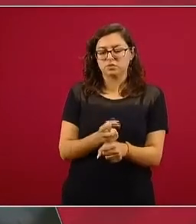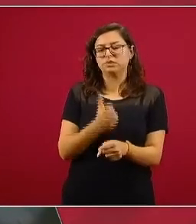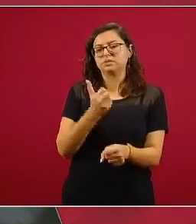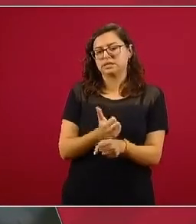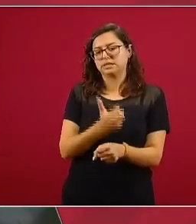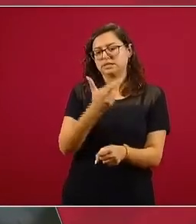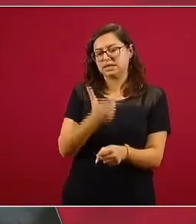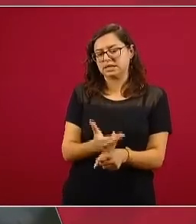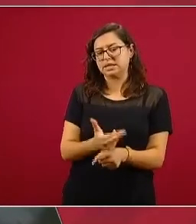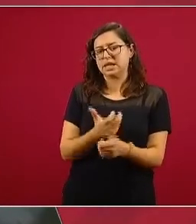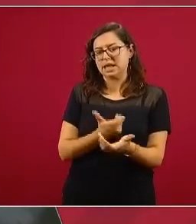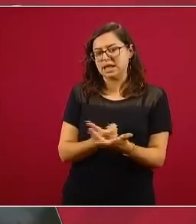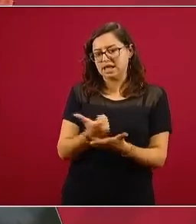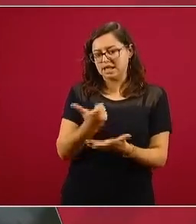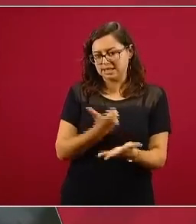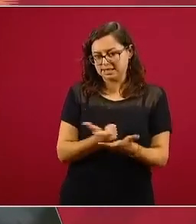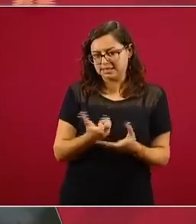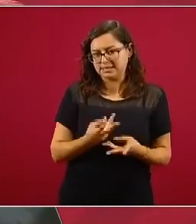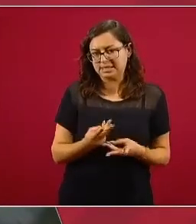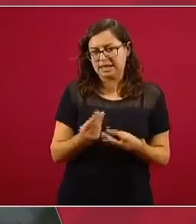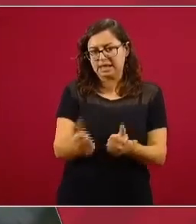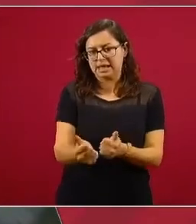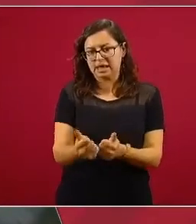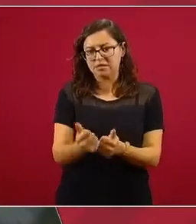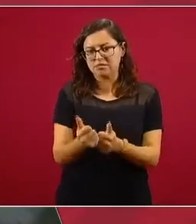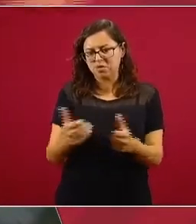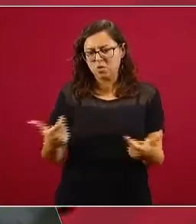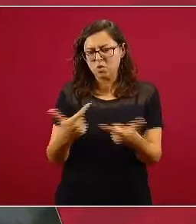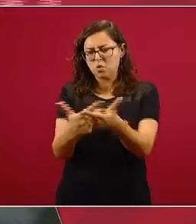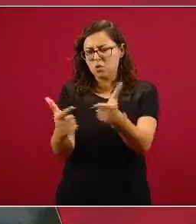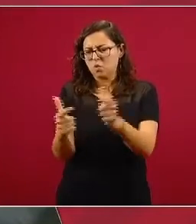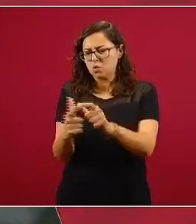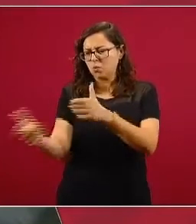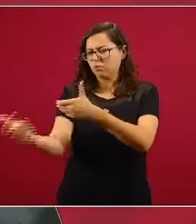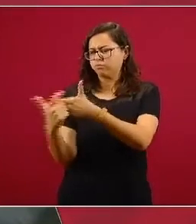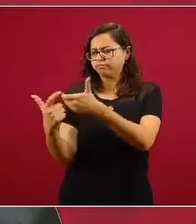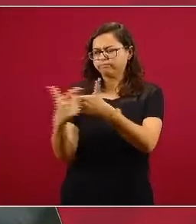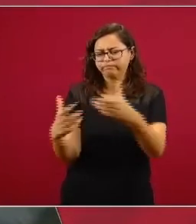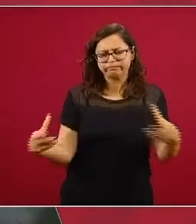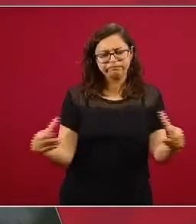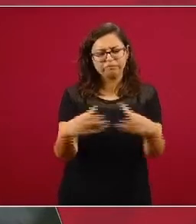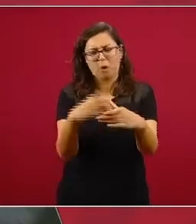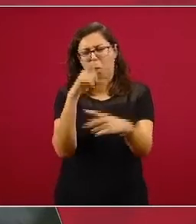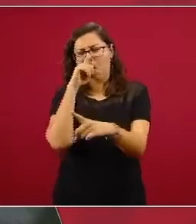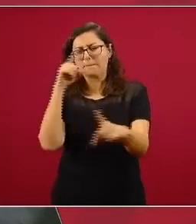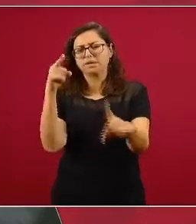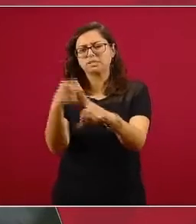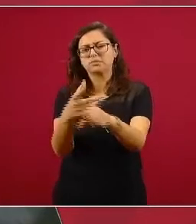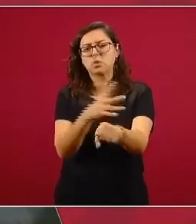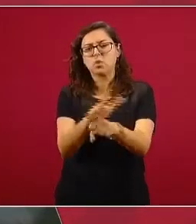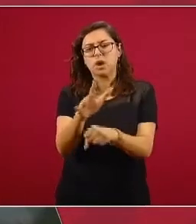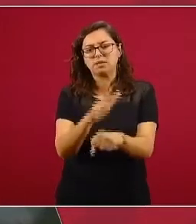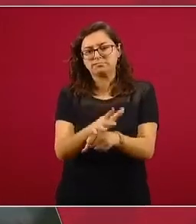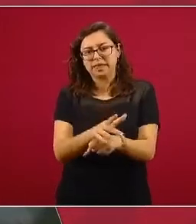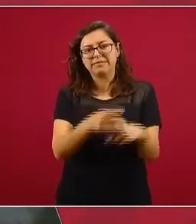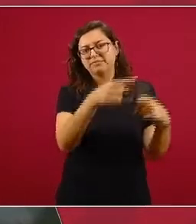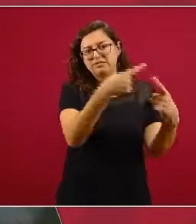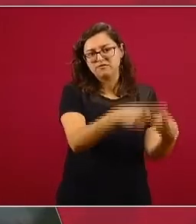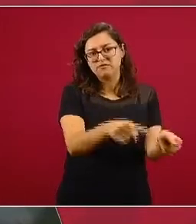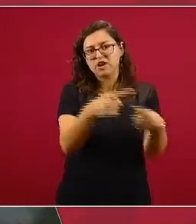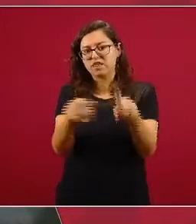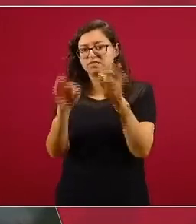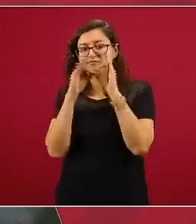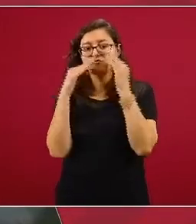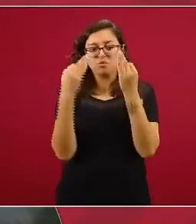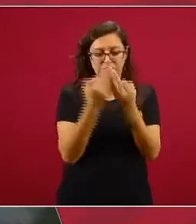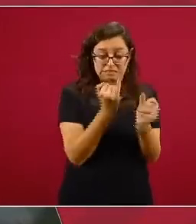Egresos. Y la idea de este grupo es coordinar los distintos esfuerzos que tienen que ver desde la investigación